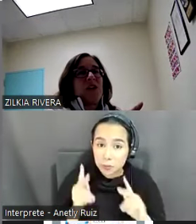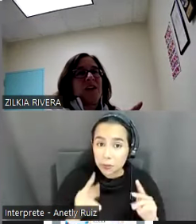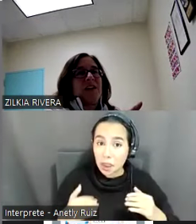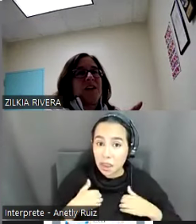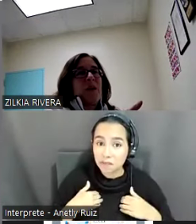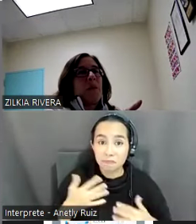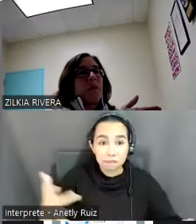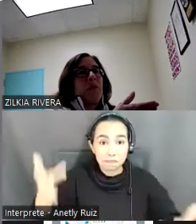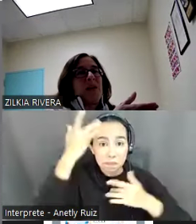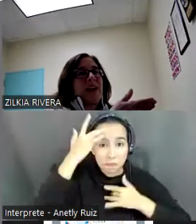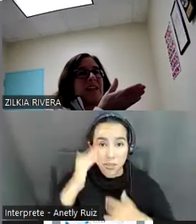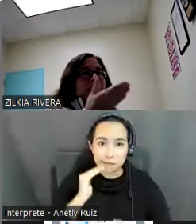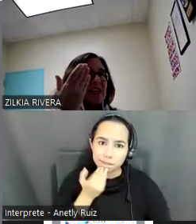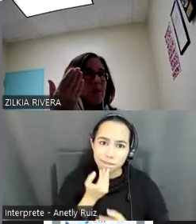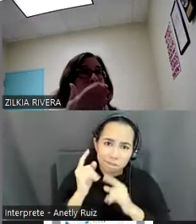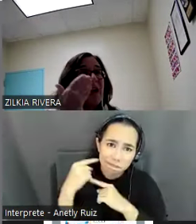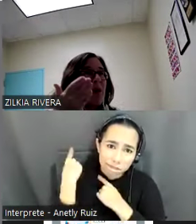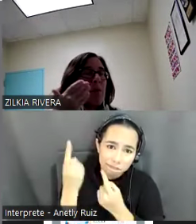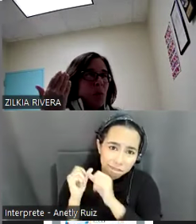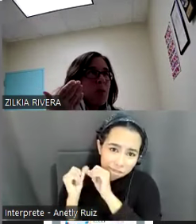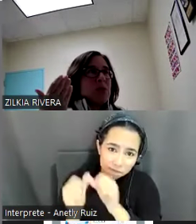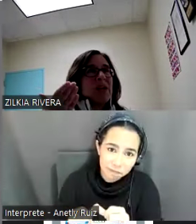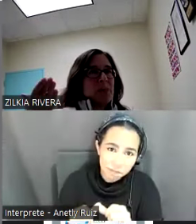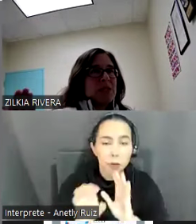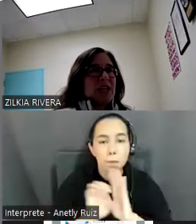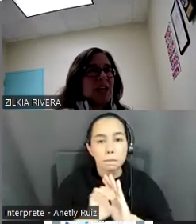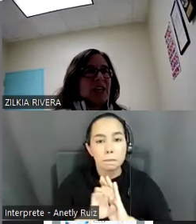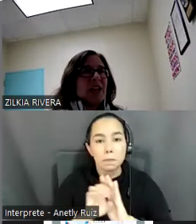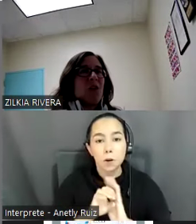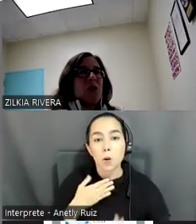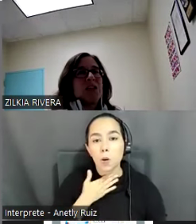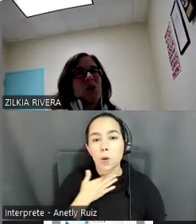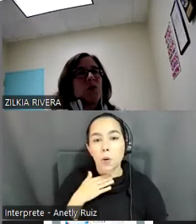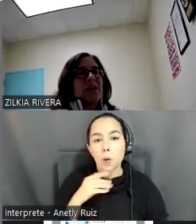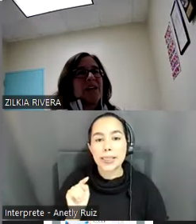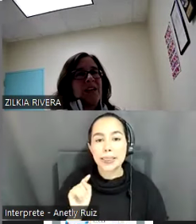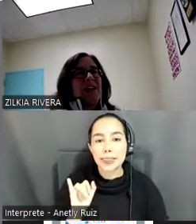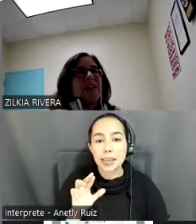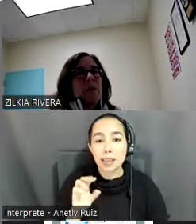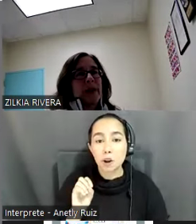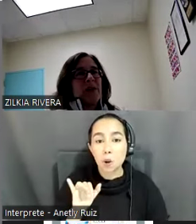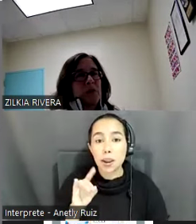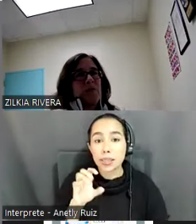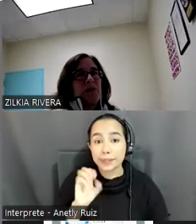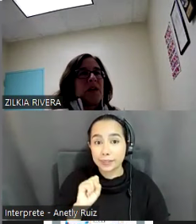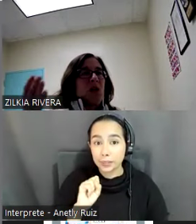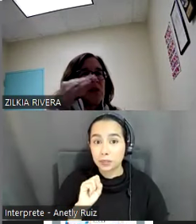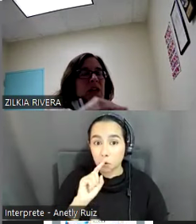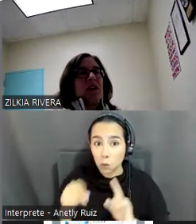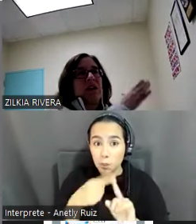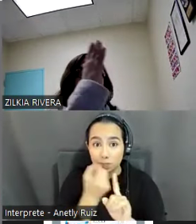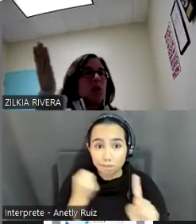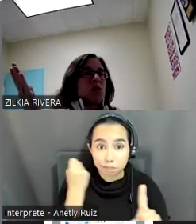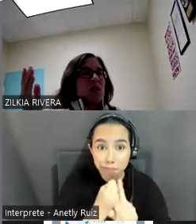de tiroides pueden atenderse, es muy posible que se presenten indicadores de salud mental temprano y